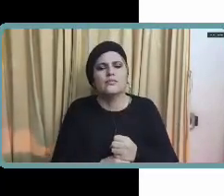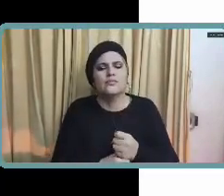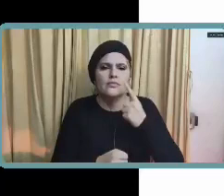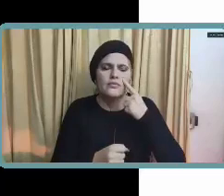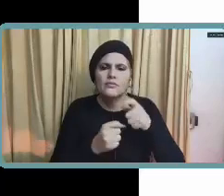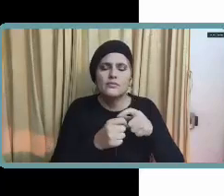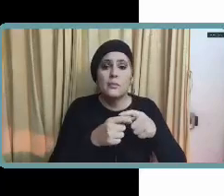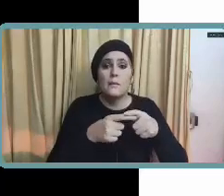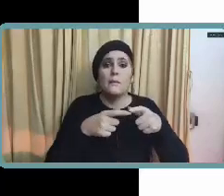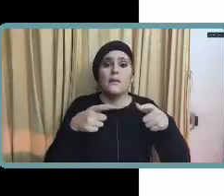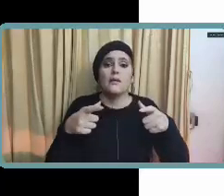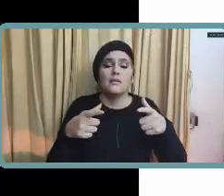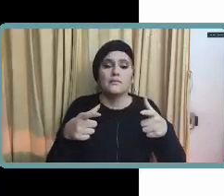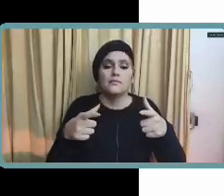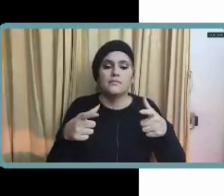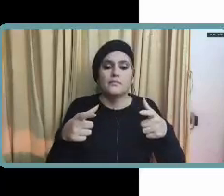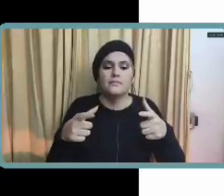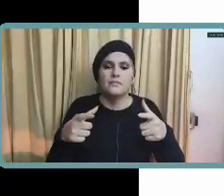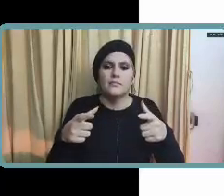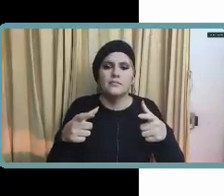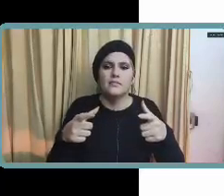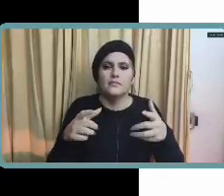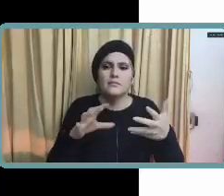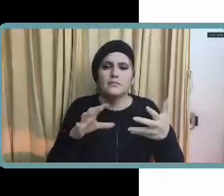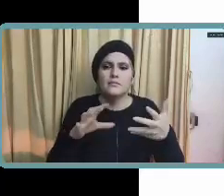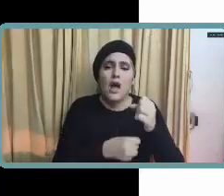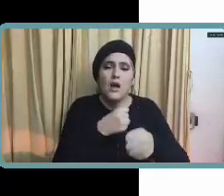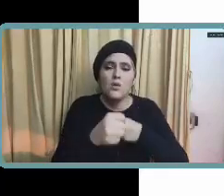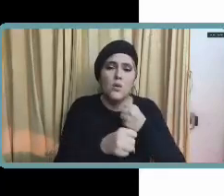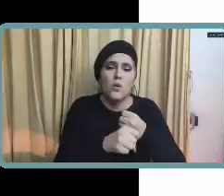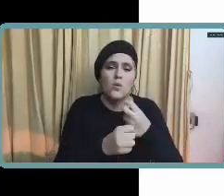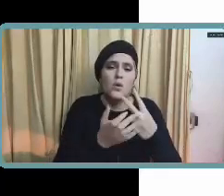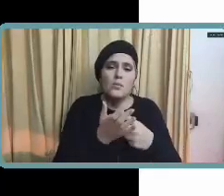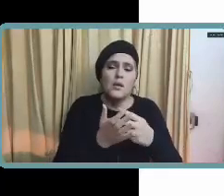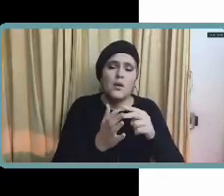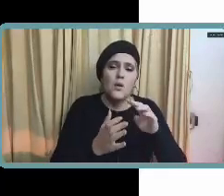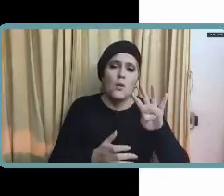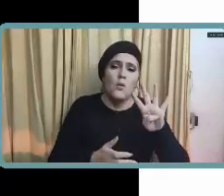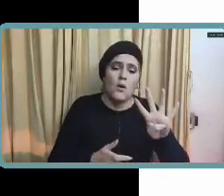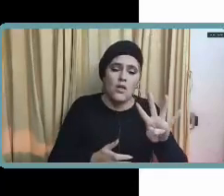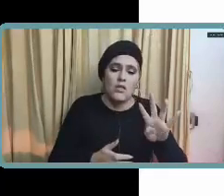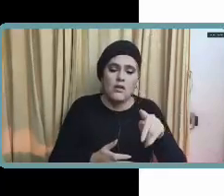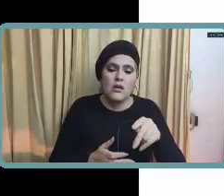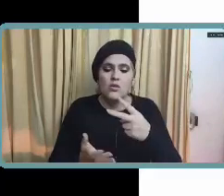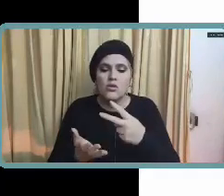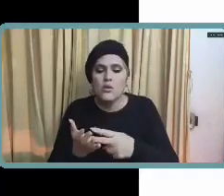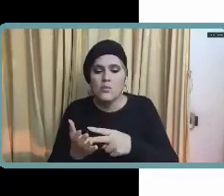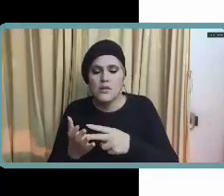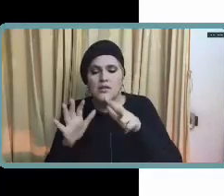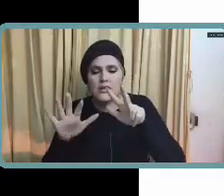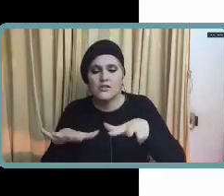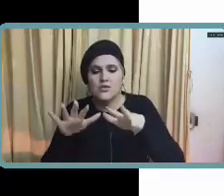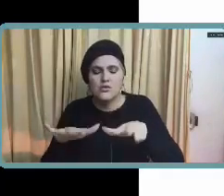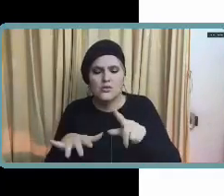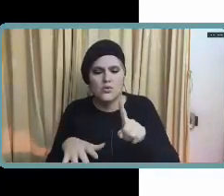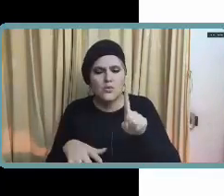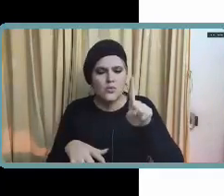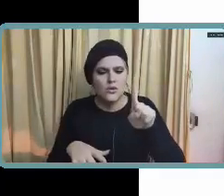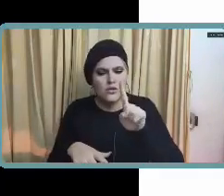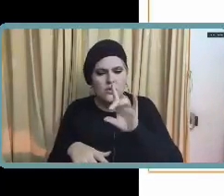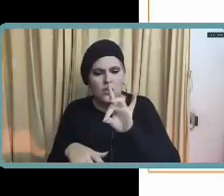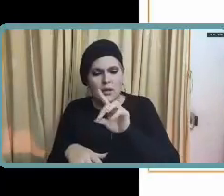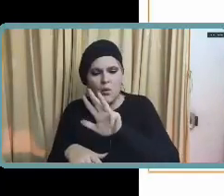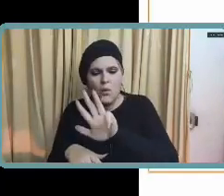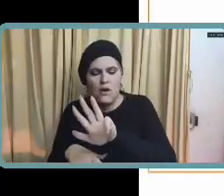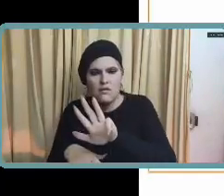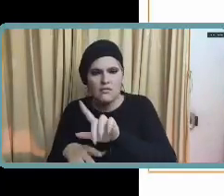prevalencia 2004, 1,66, ahora tenemos el 2018 de 1,59 y eso lo estamos viendo nosotros las